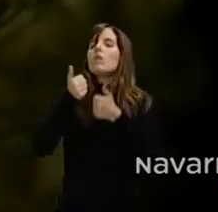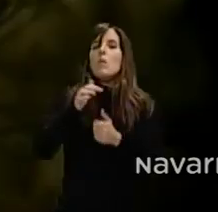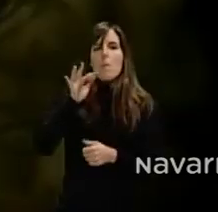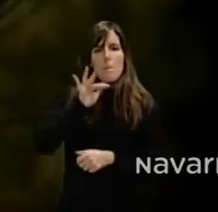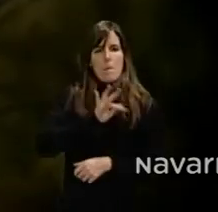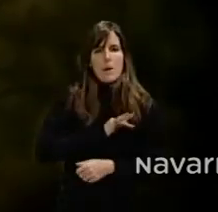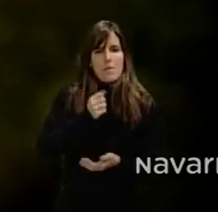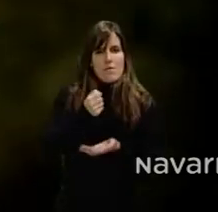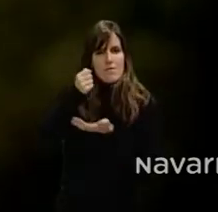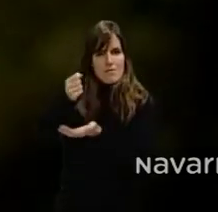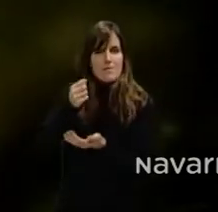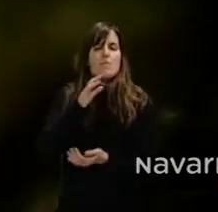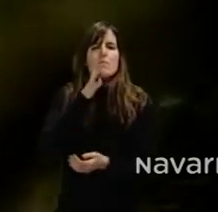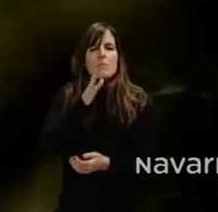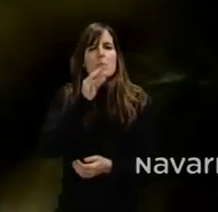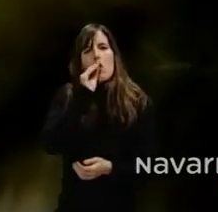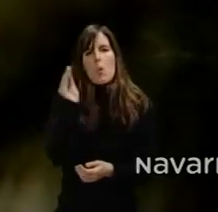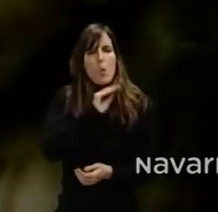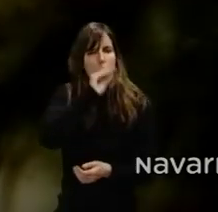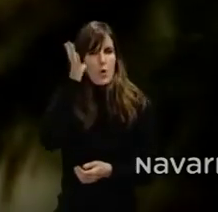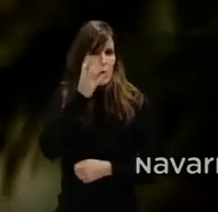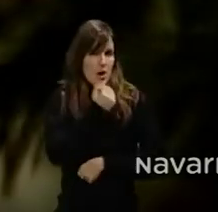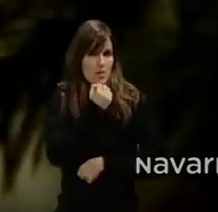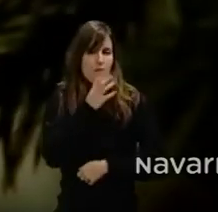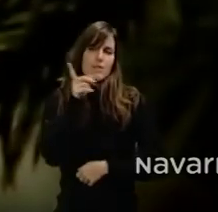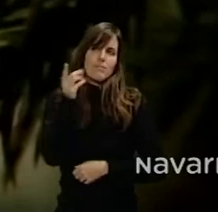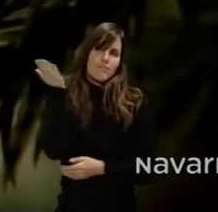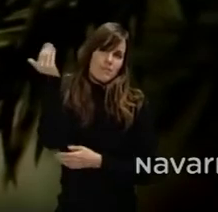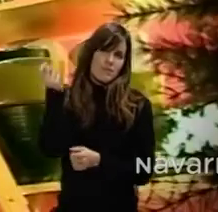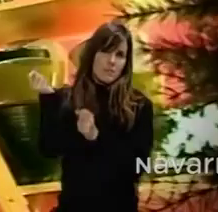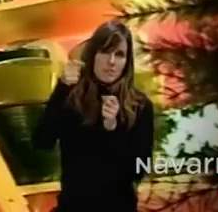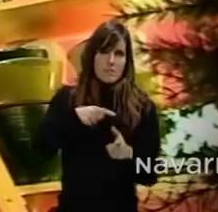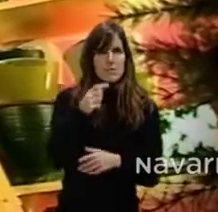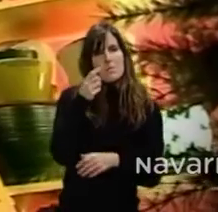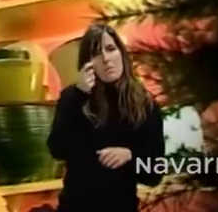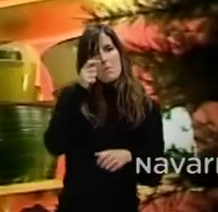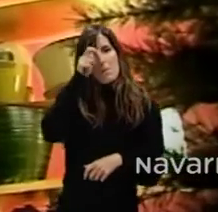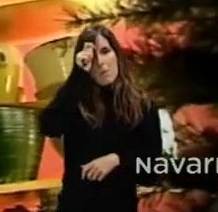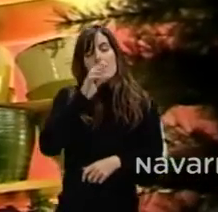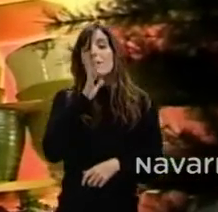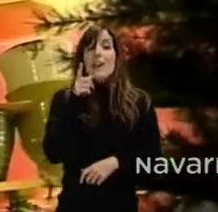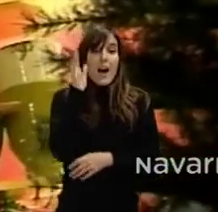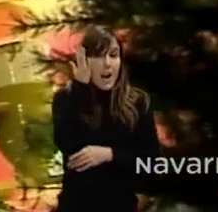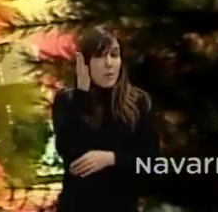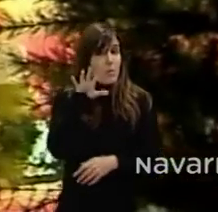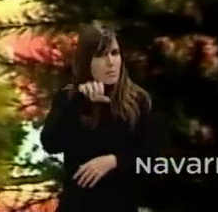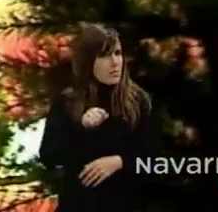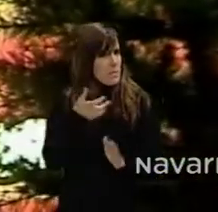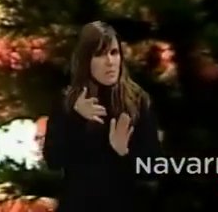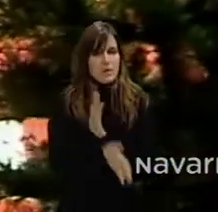como los mejores árboles de Navidad entonces los hemos traído a Pamplona porque la compra de un árbol de esto ya es para toda la vida